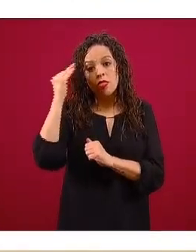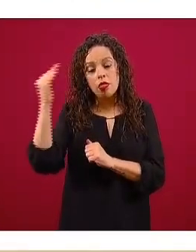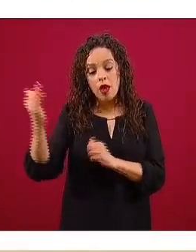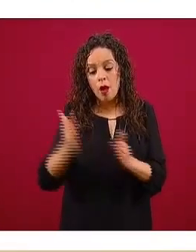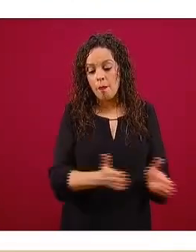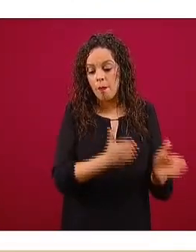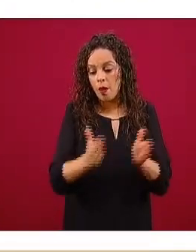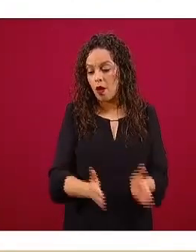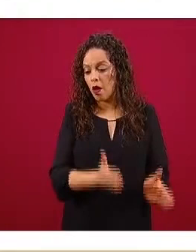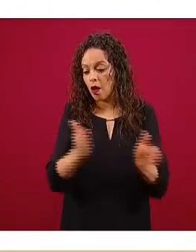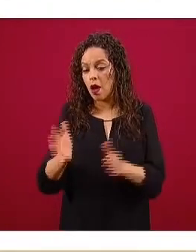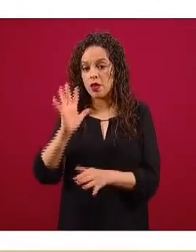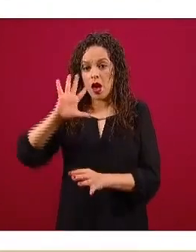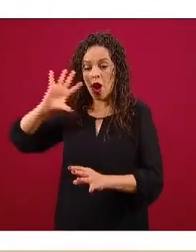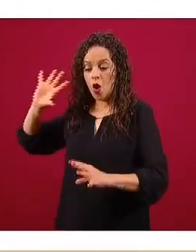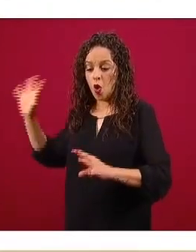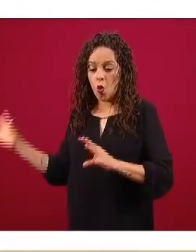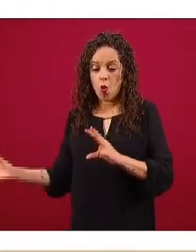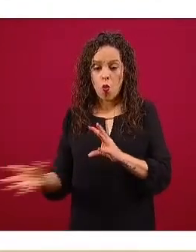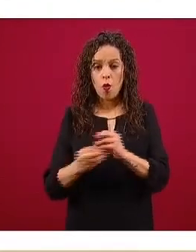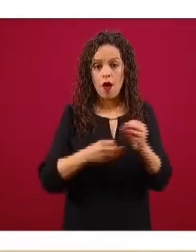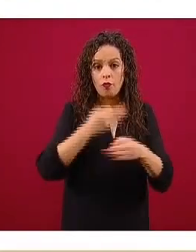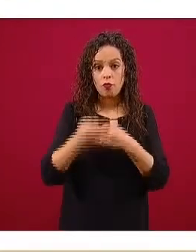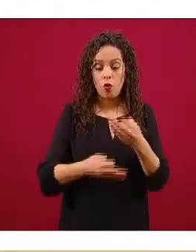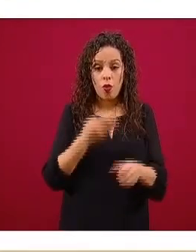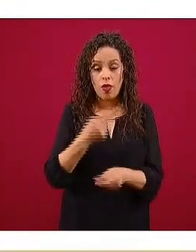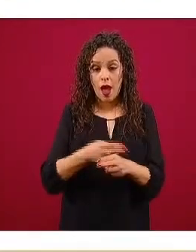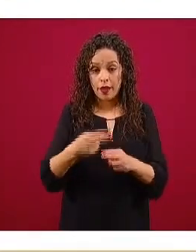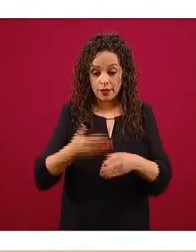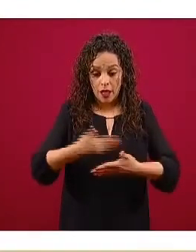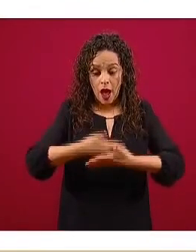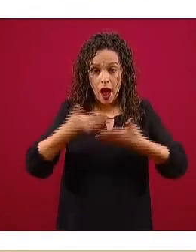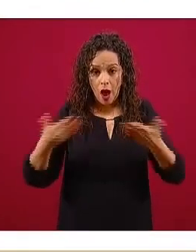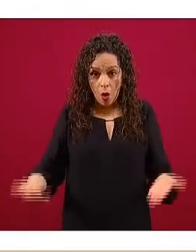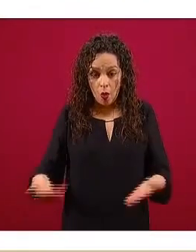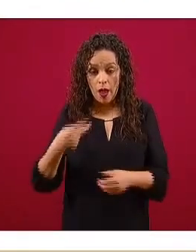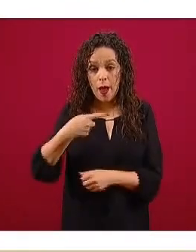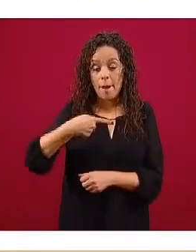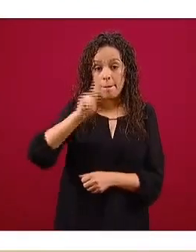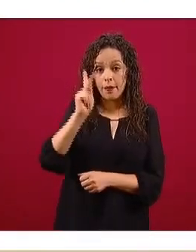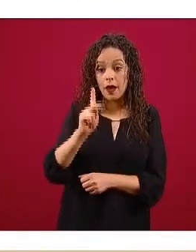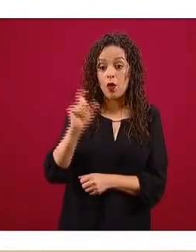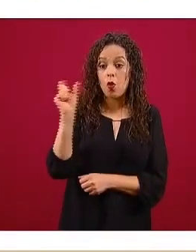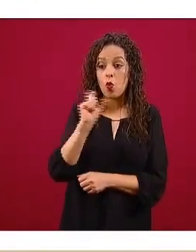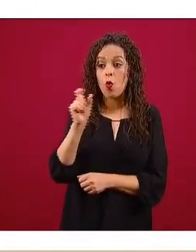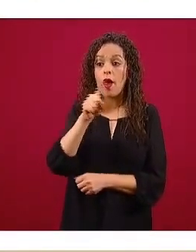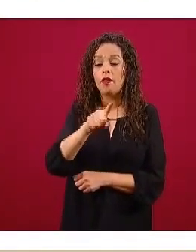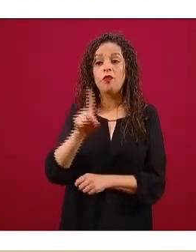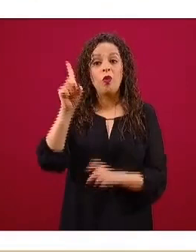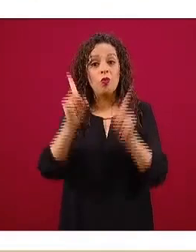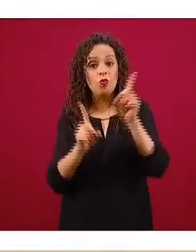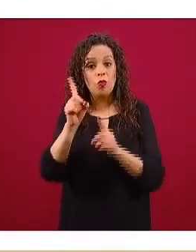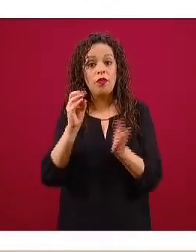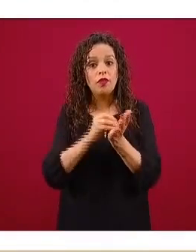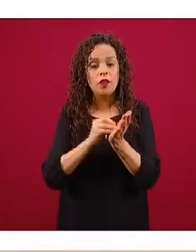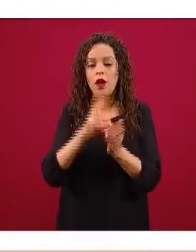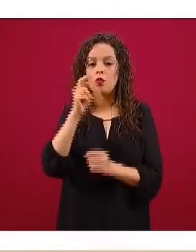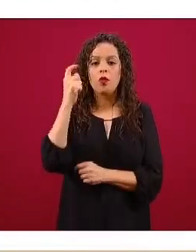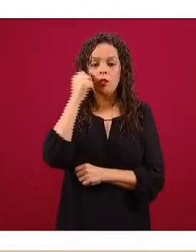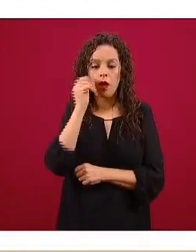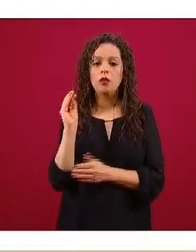confirmados acumulados hasta el momento, pero también sumamos y colocamos los casos que aún son sospechosos para poder precisamente